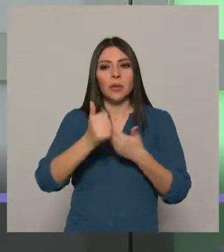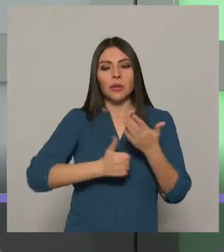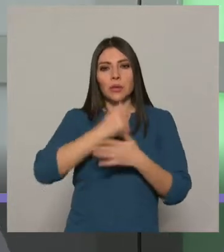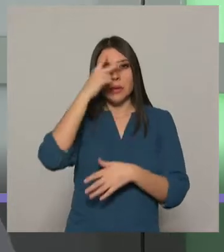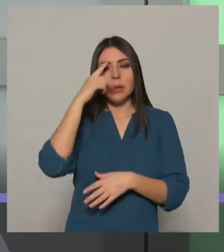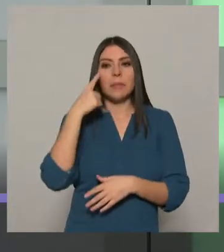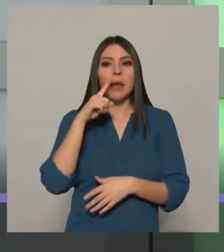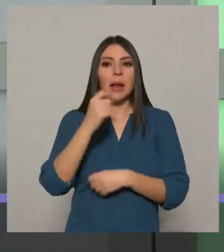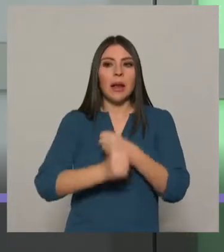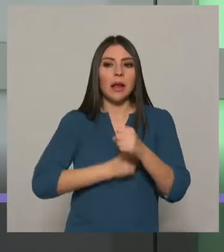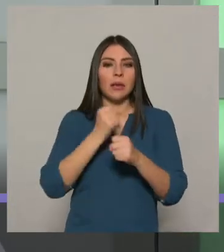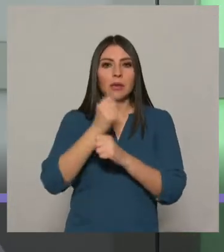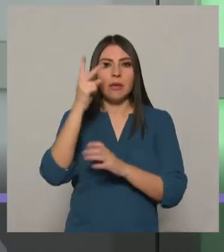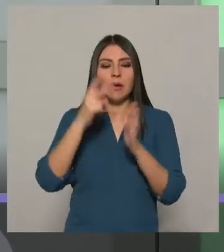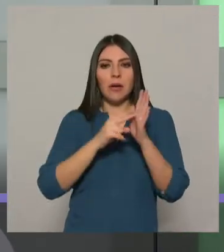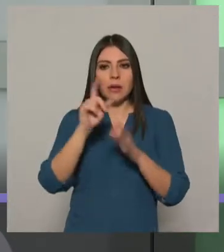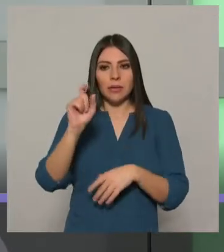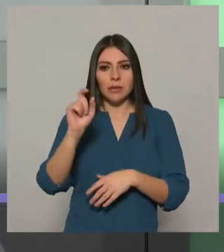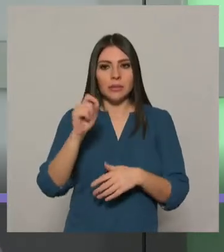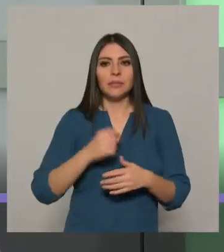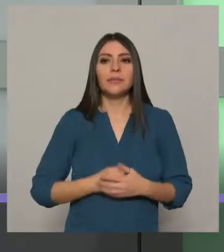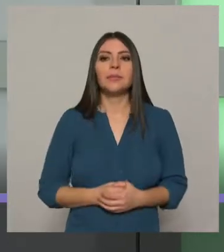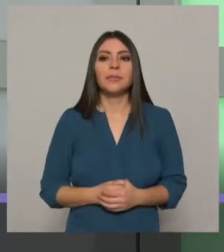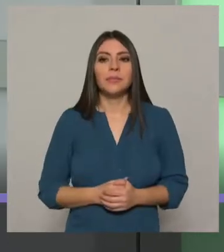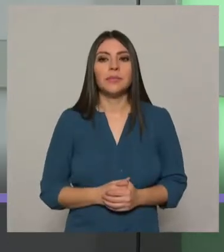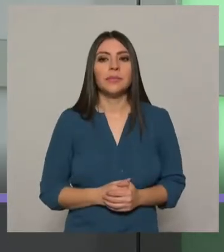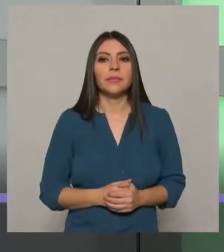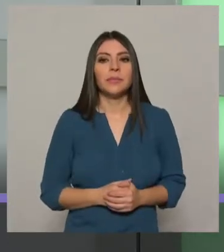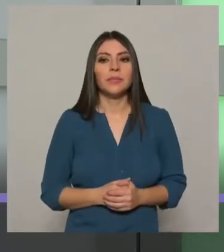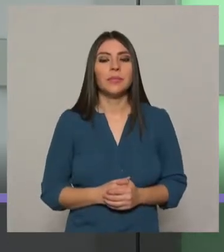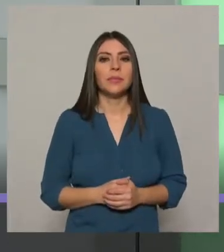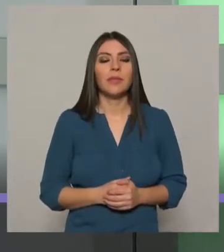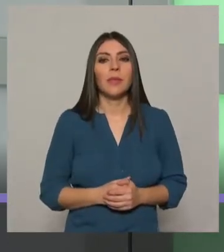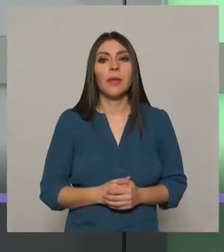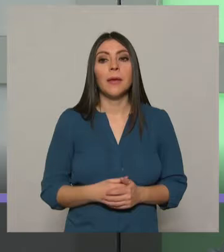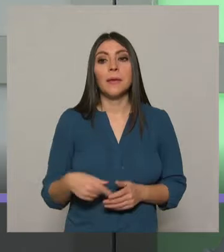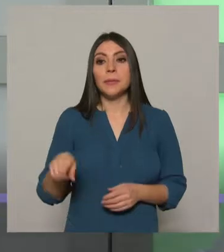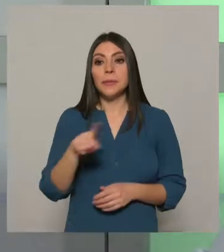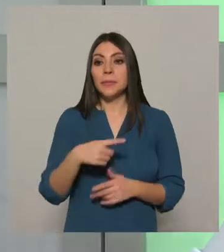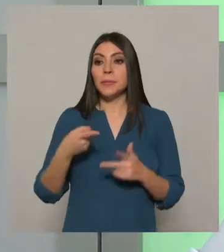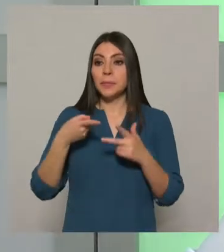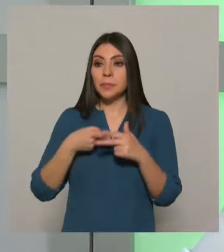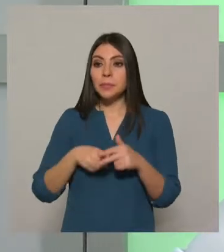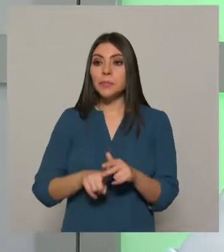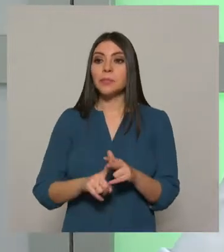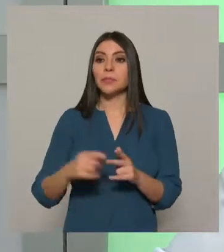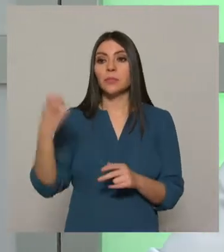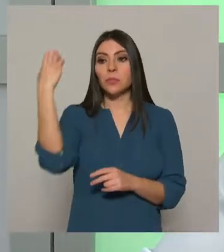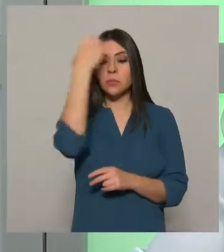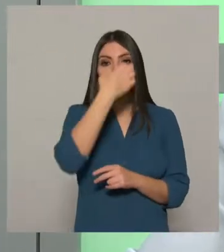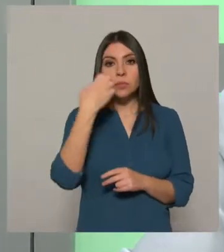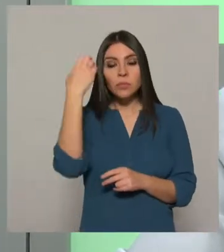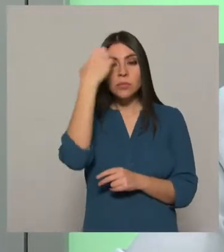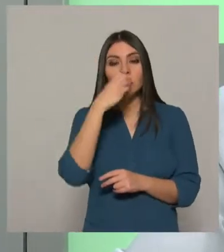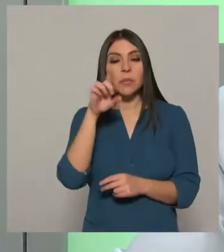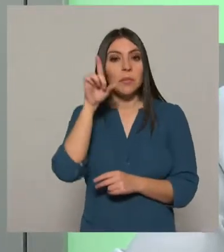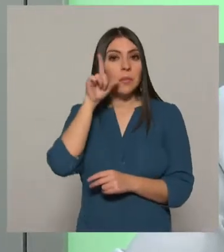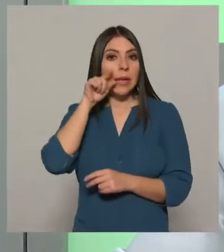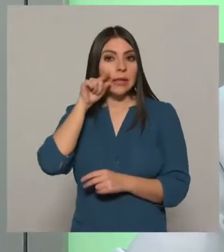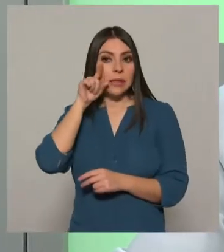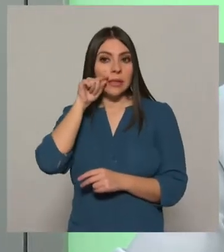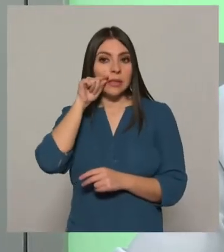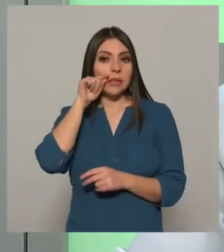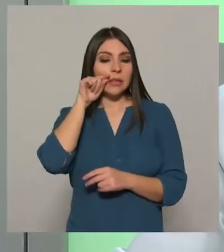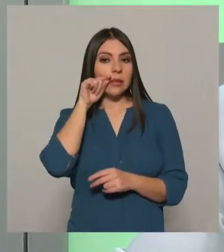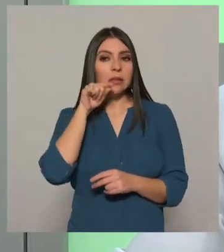ejercicio 2020. Vamos a comenzar a realizar el proceso de análisis, de dictaminación. El día de mañana tendremos